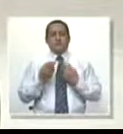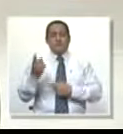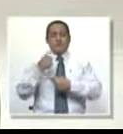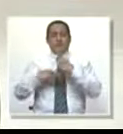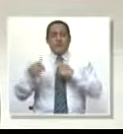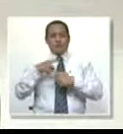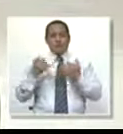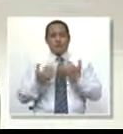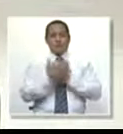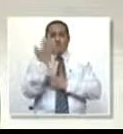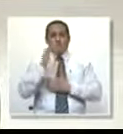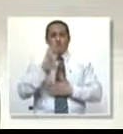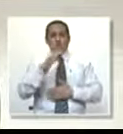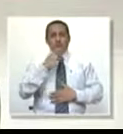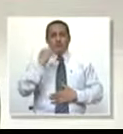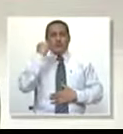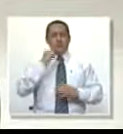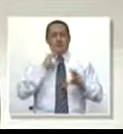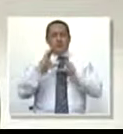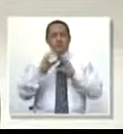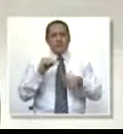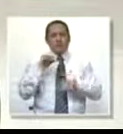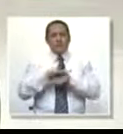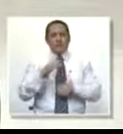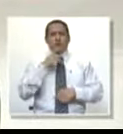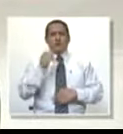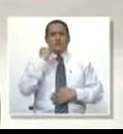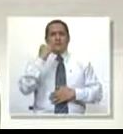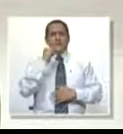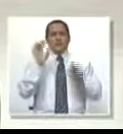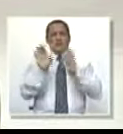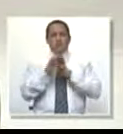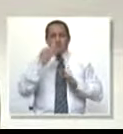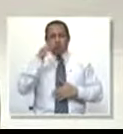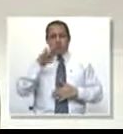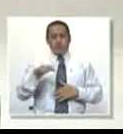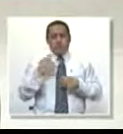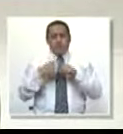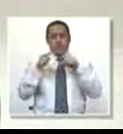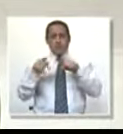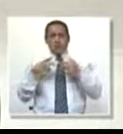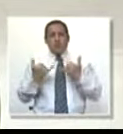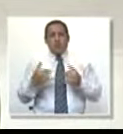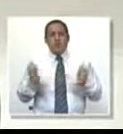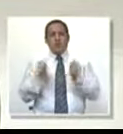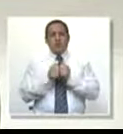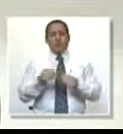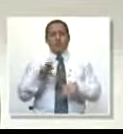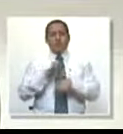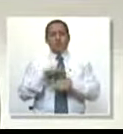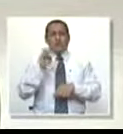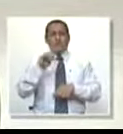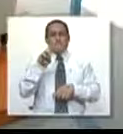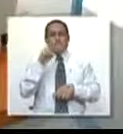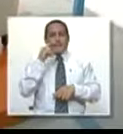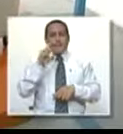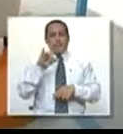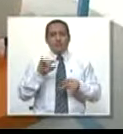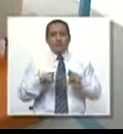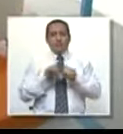estamos ya de regreso esta mañana en tus derechos conversando acerca de los derechos de los niños para ello nos acompaña la doctora marilu viol